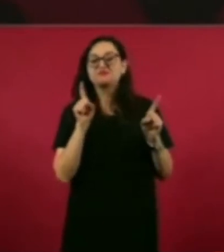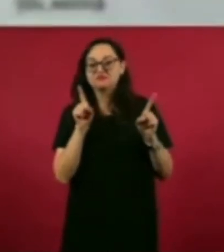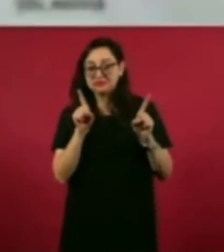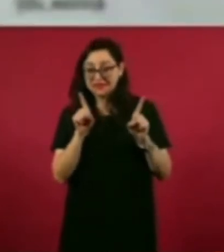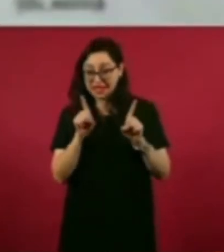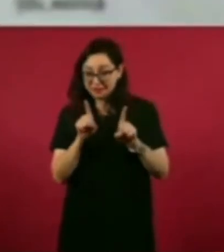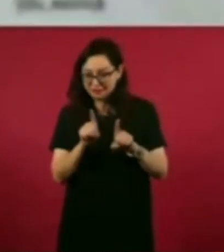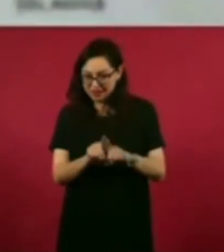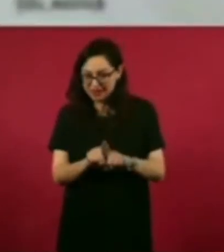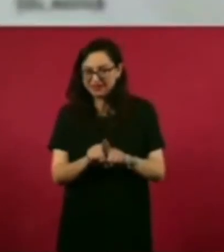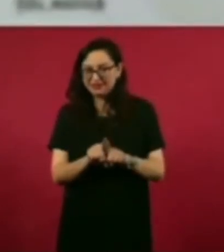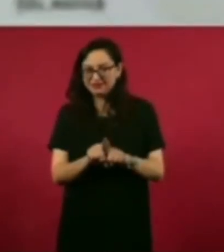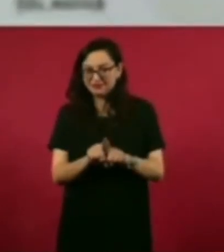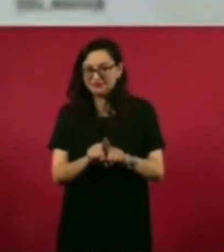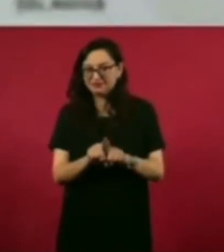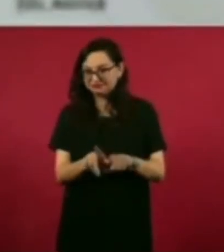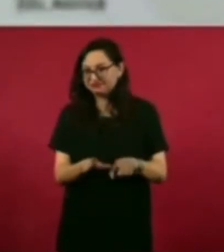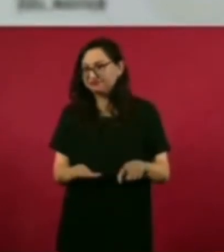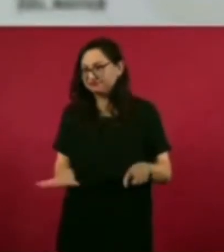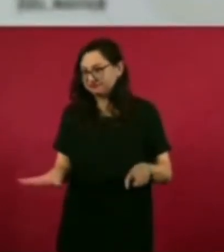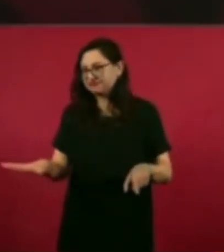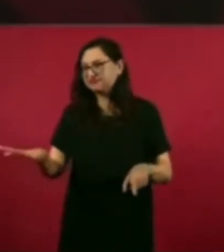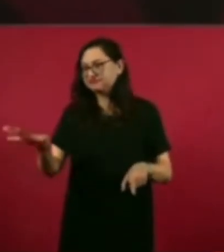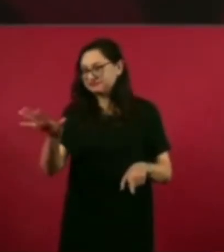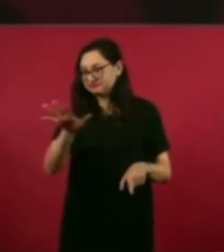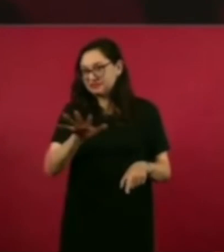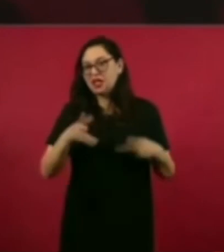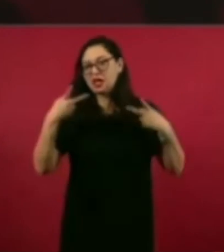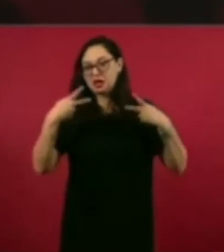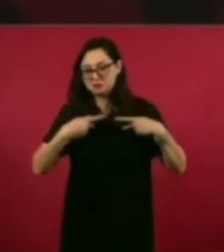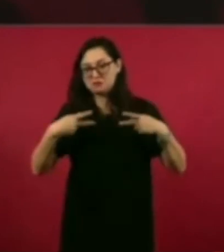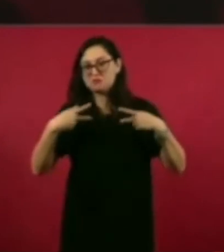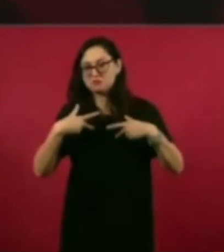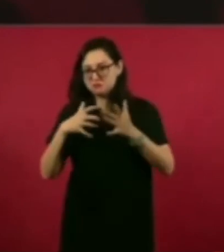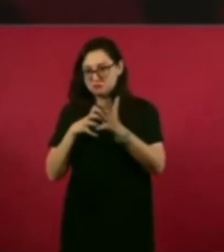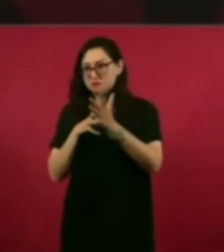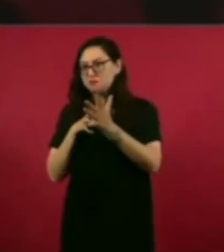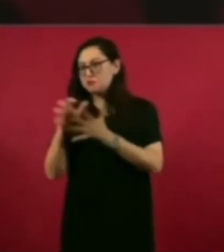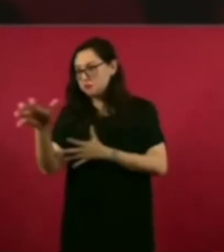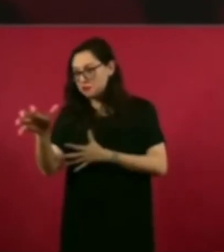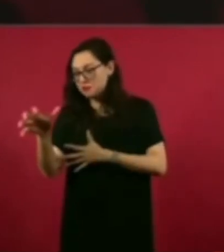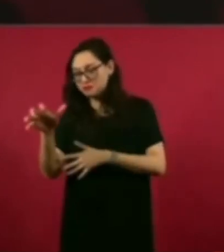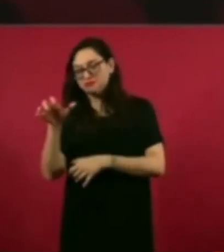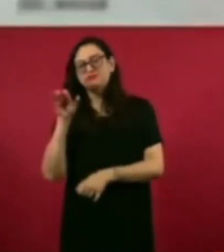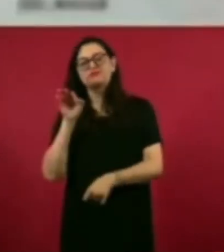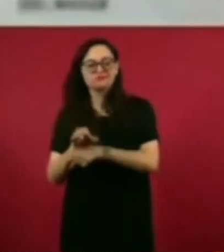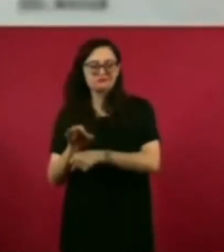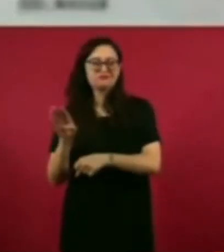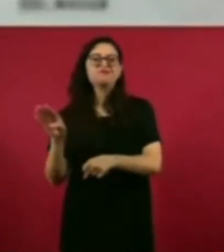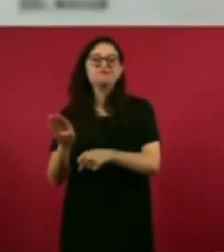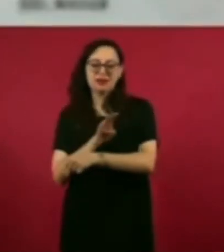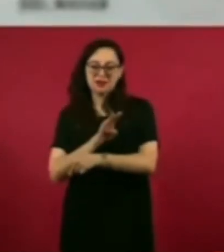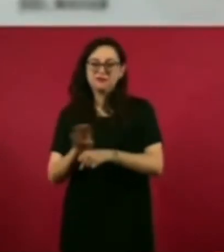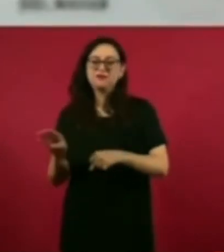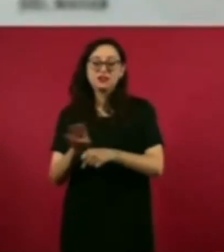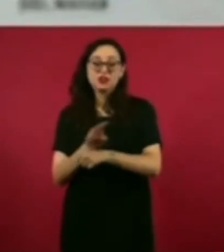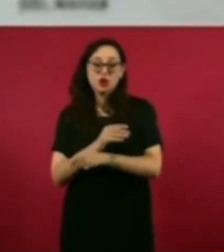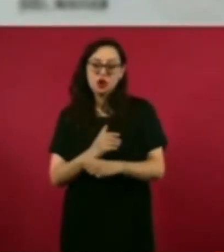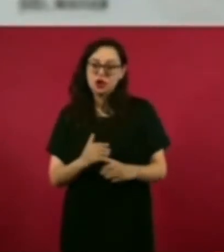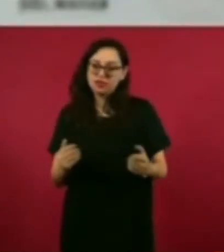también que le fue muy bien a la mayoría de los mexicanos y sobre